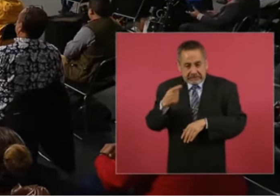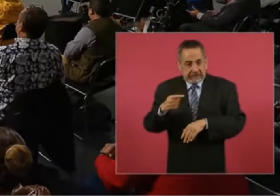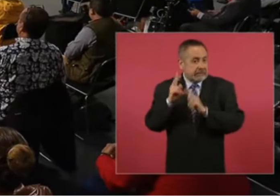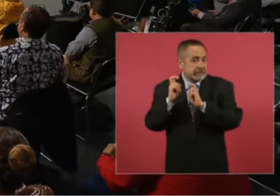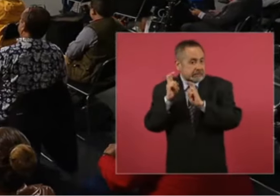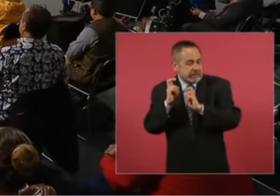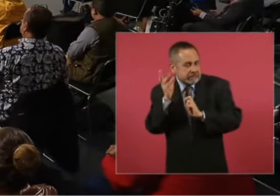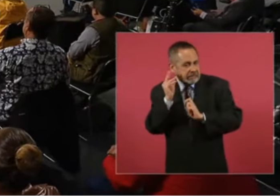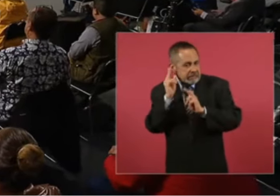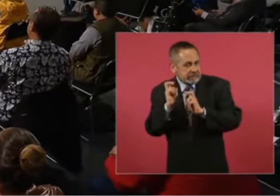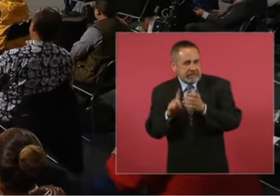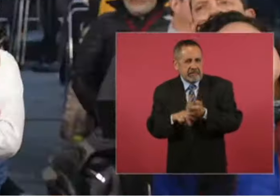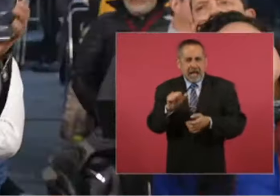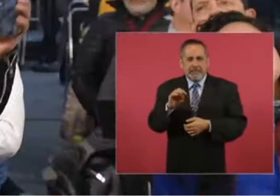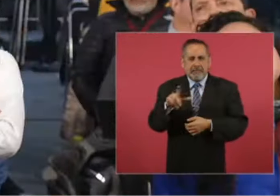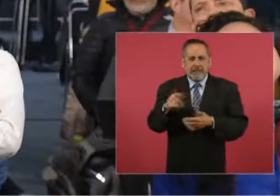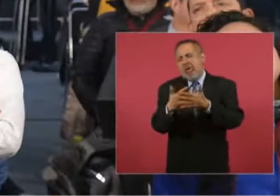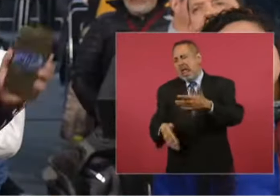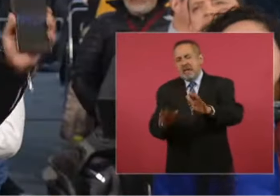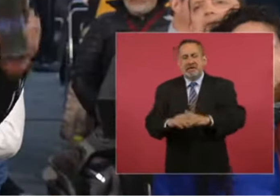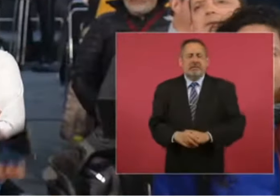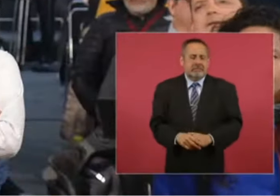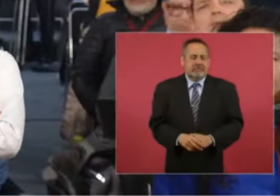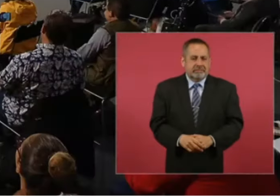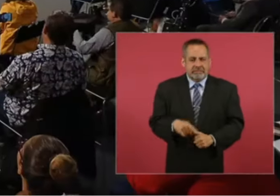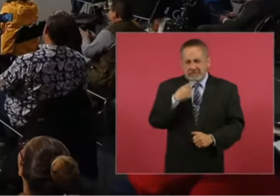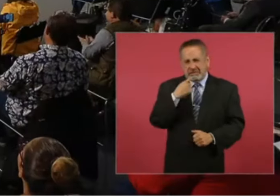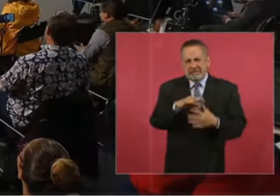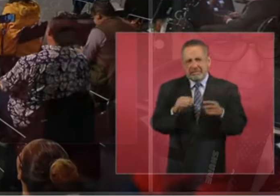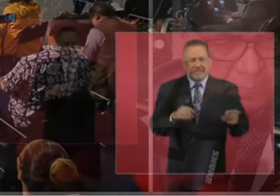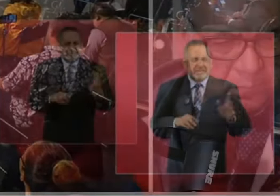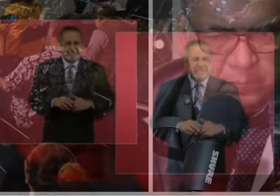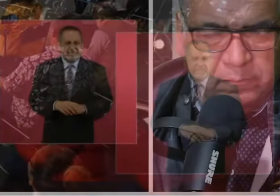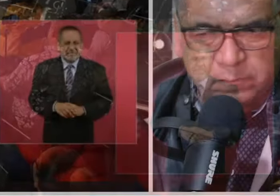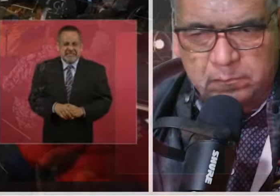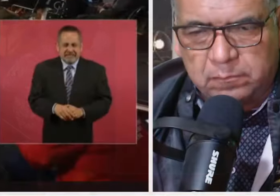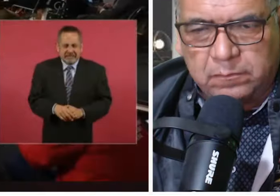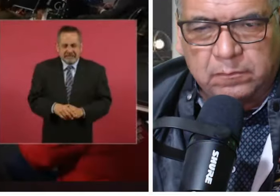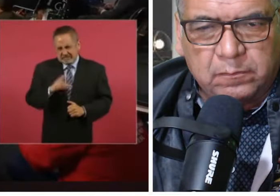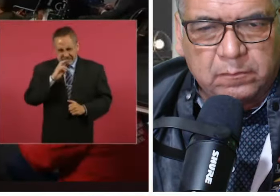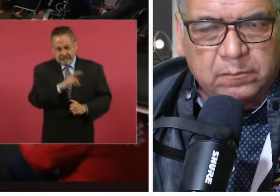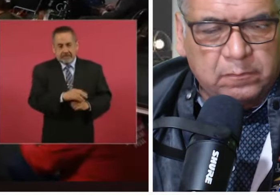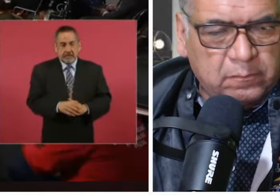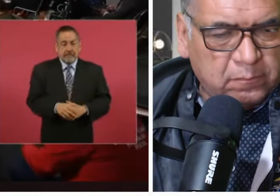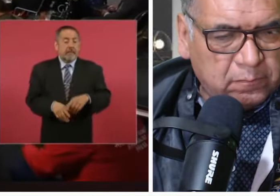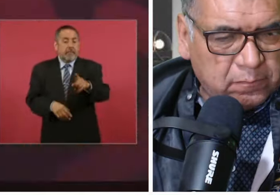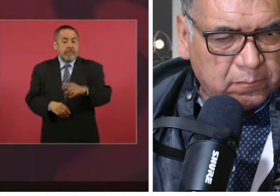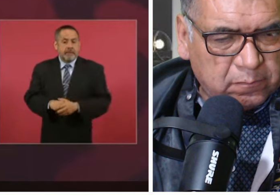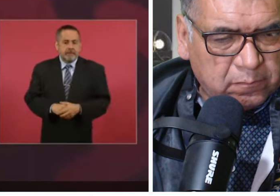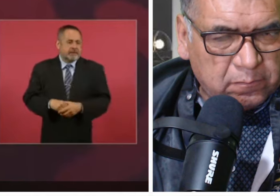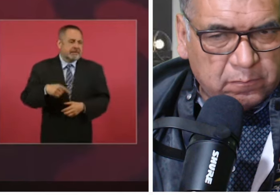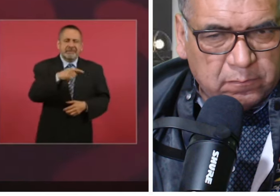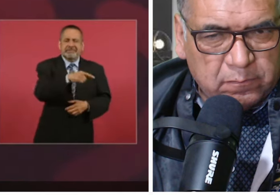Amílcar Olán. Bueno, esto es parte de lo que dijo. Pues ese señor es un